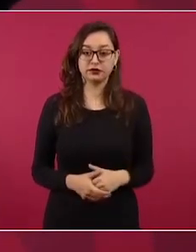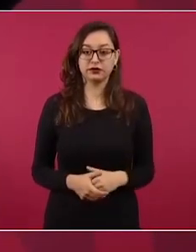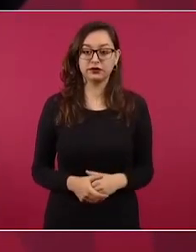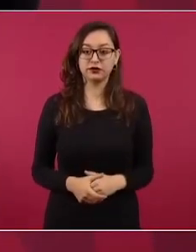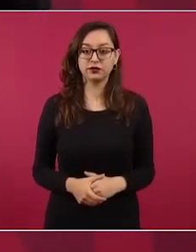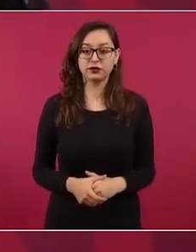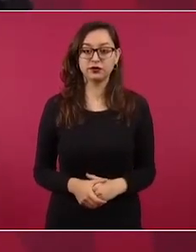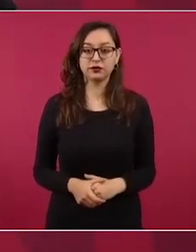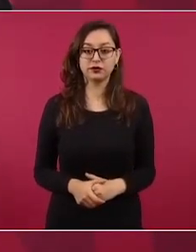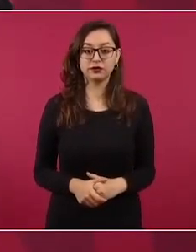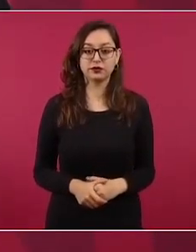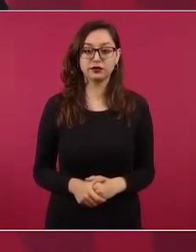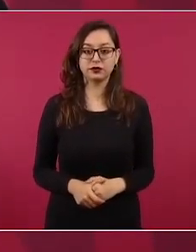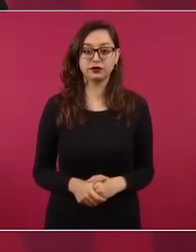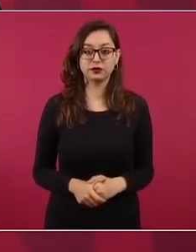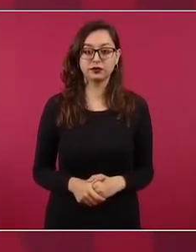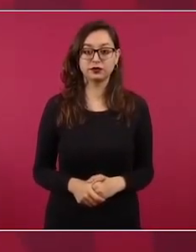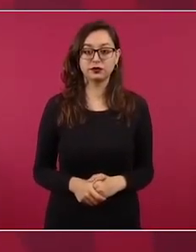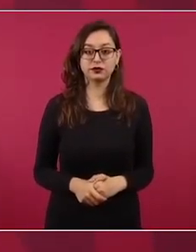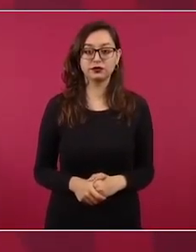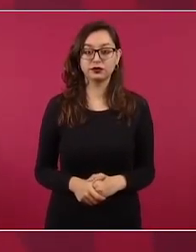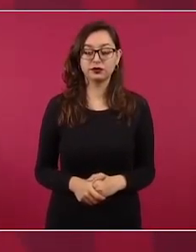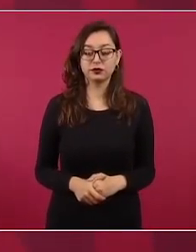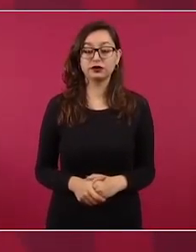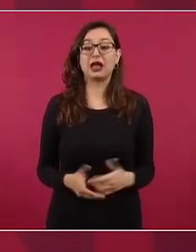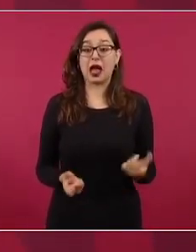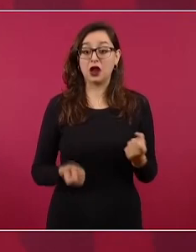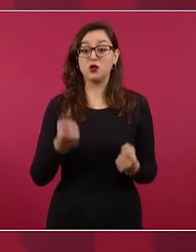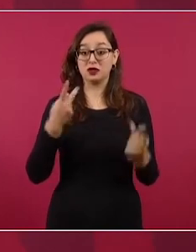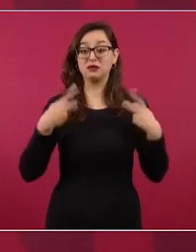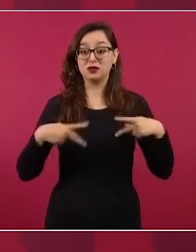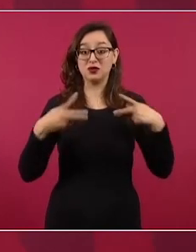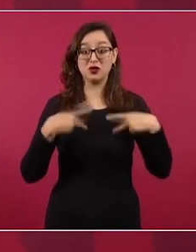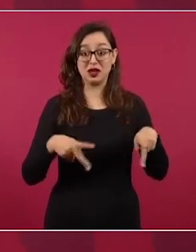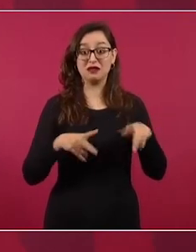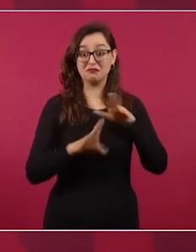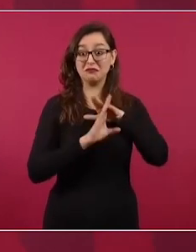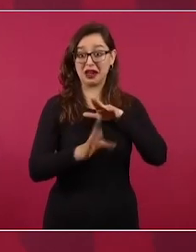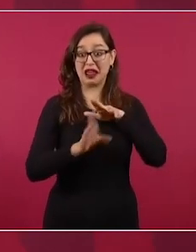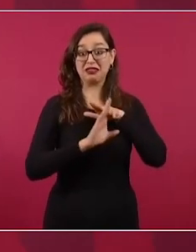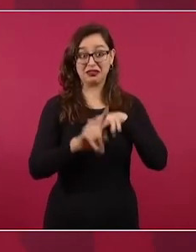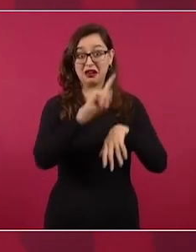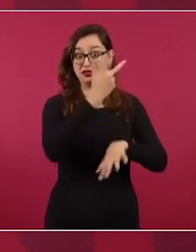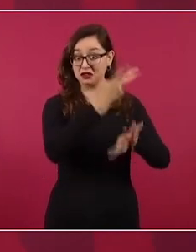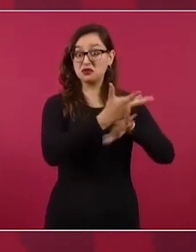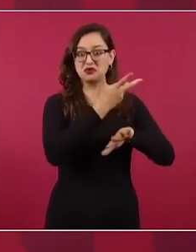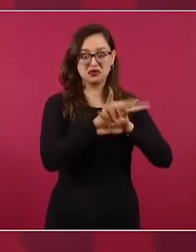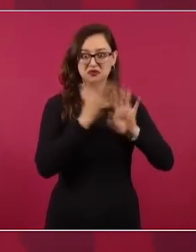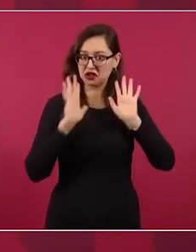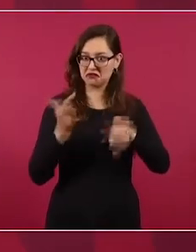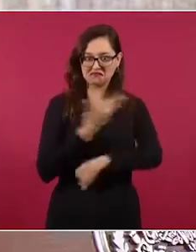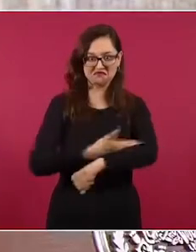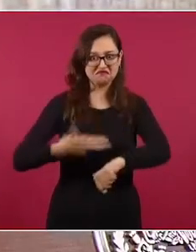Hablaba yo de, vienen compañeros también migrantes, sí, que son